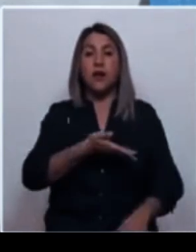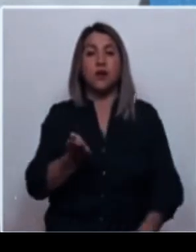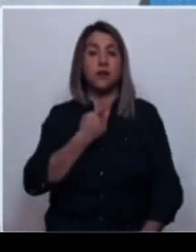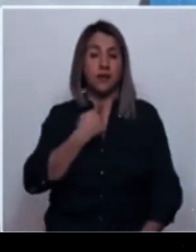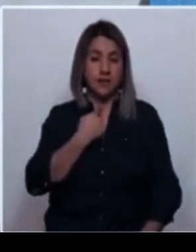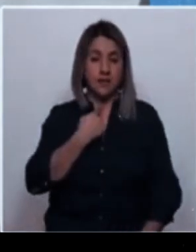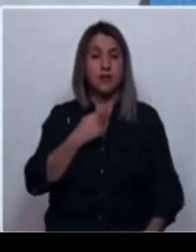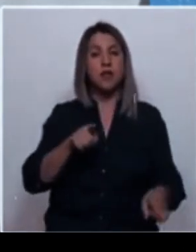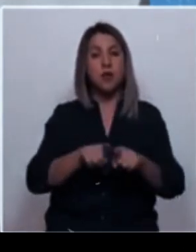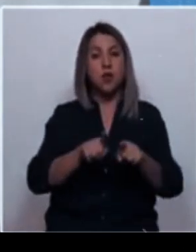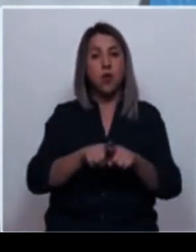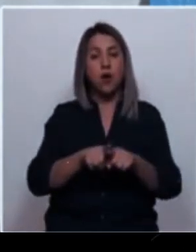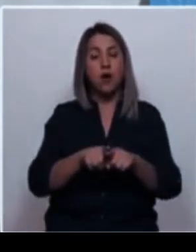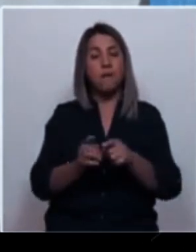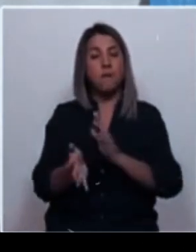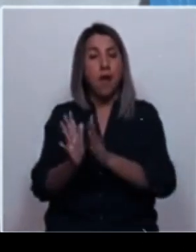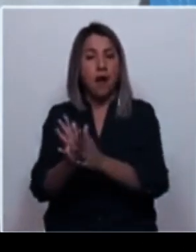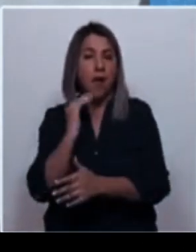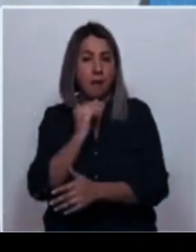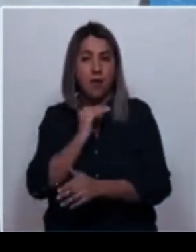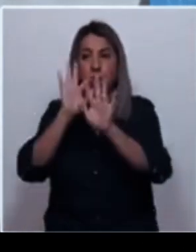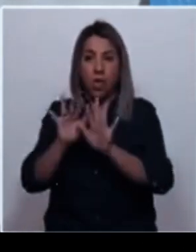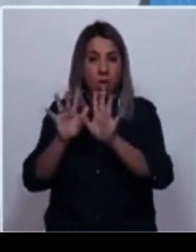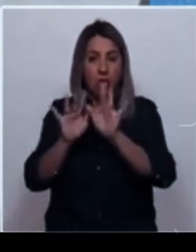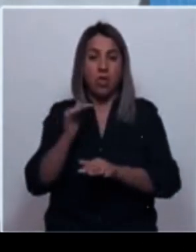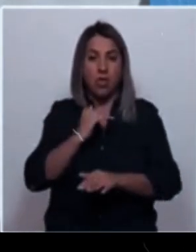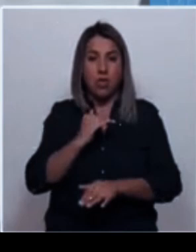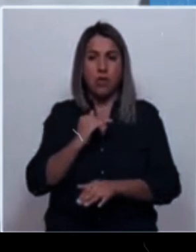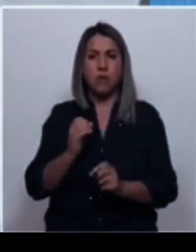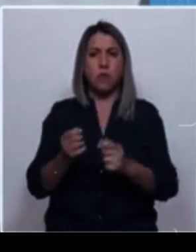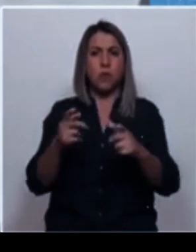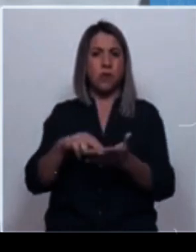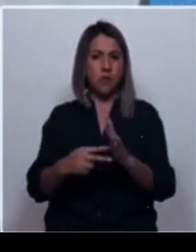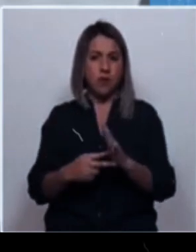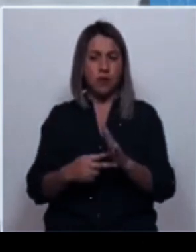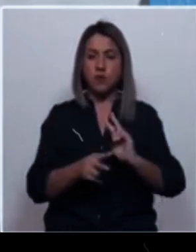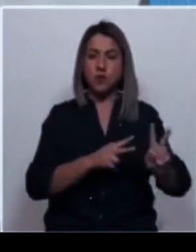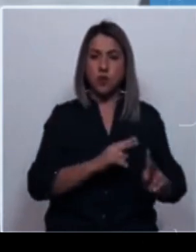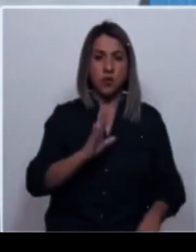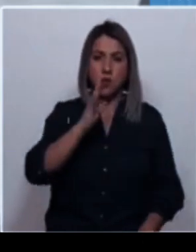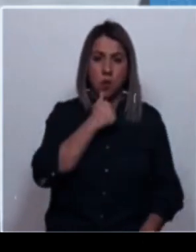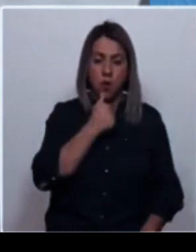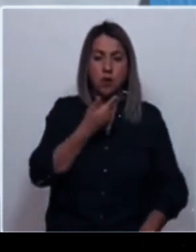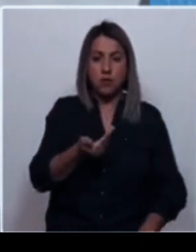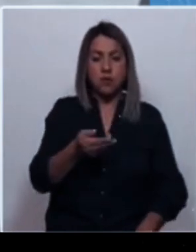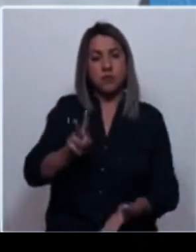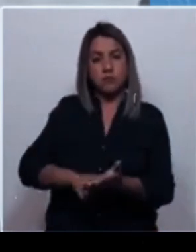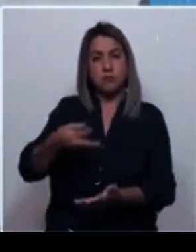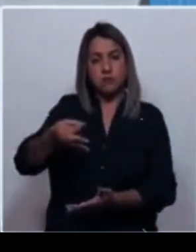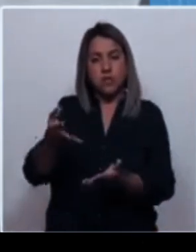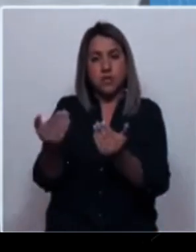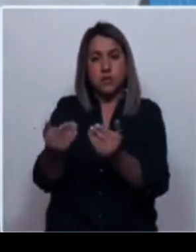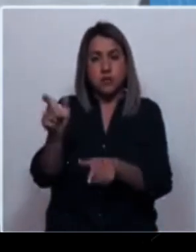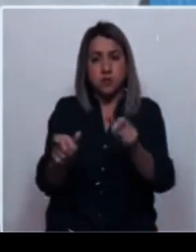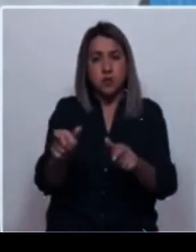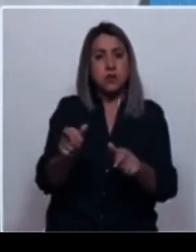hacerlo de manera muy expedita tan rápido que a veces generan más problemas y soluciones dejando de lado las verdaderas necesidades de las